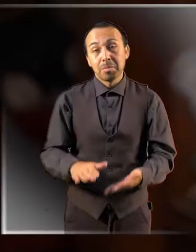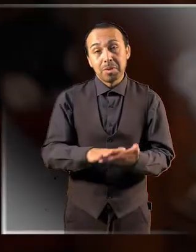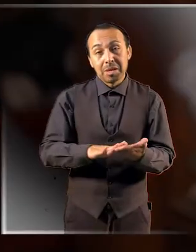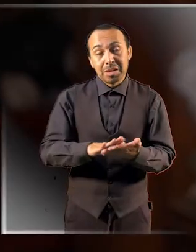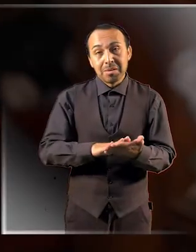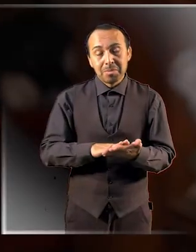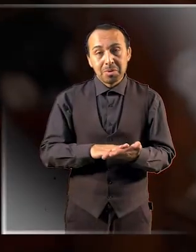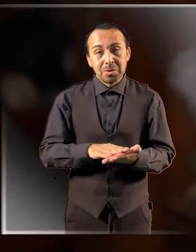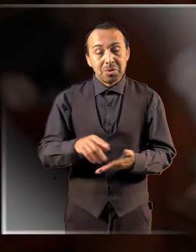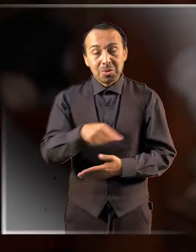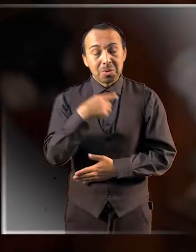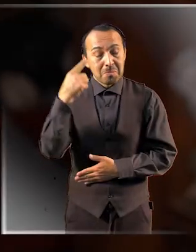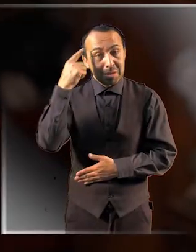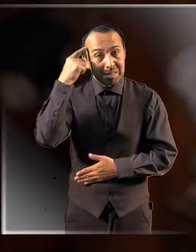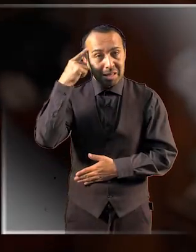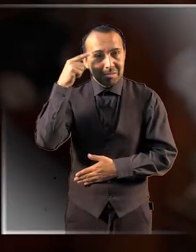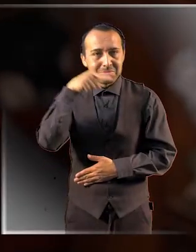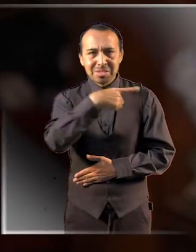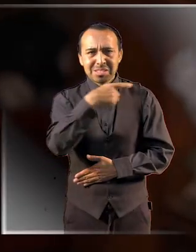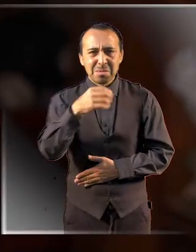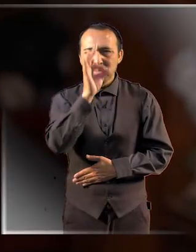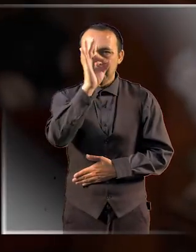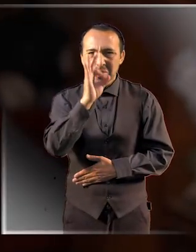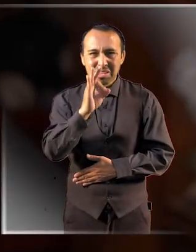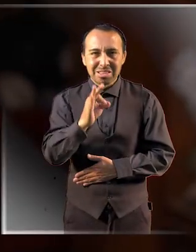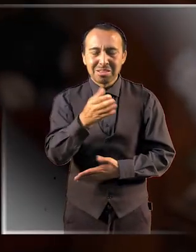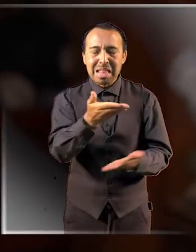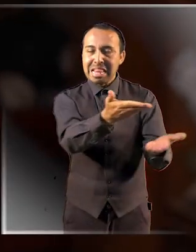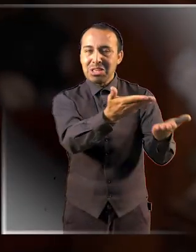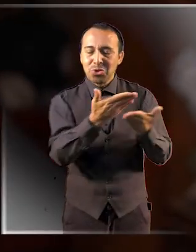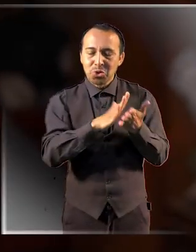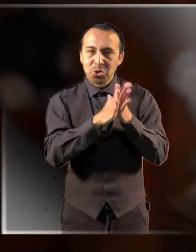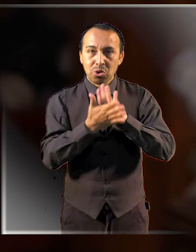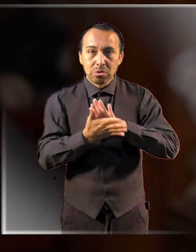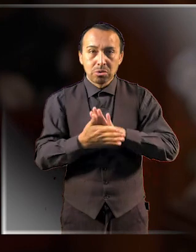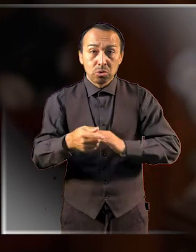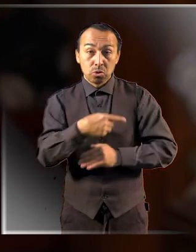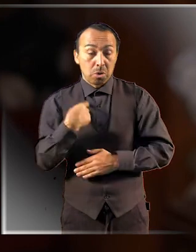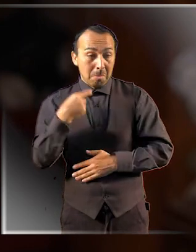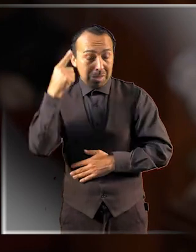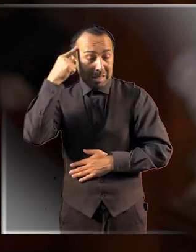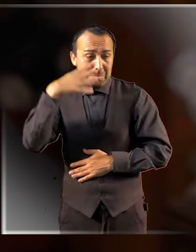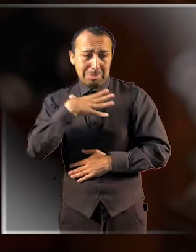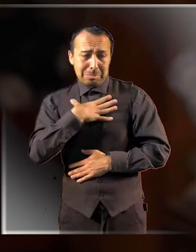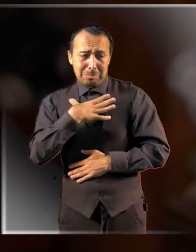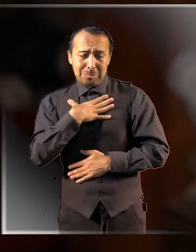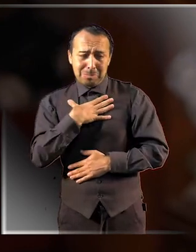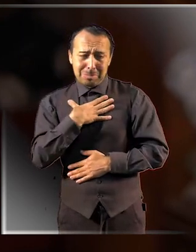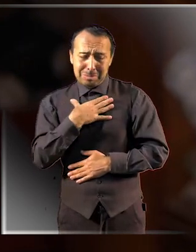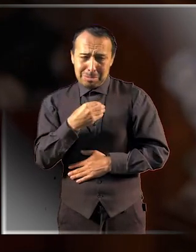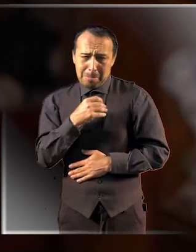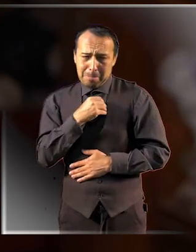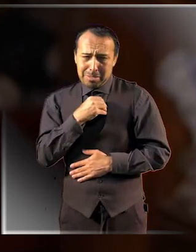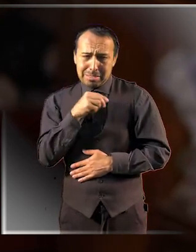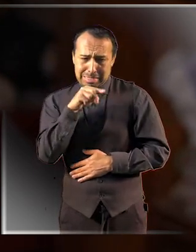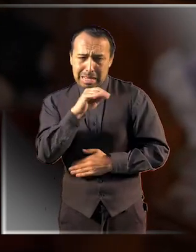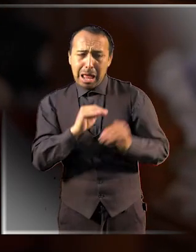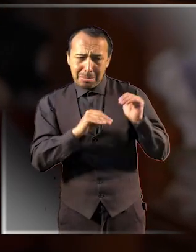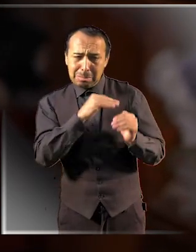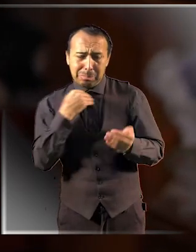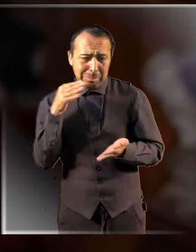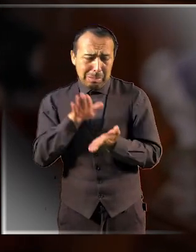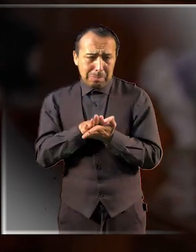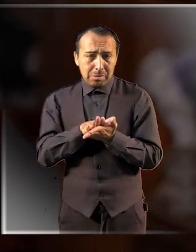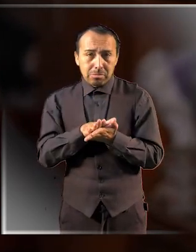Como te digo, la expectativa la llenó al 100% mi hijo, porque nosotros teníamos mucho temor a que se lo fuéramos a perderlo, como